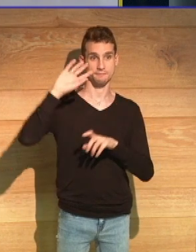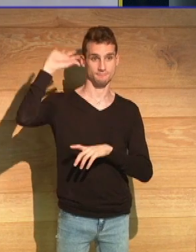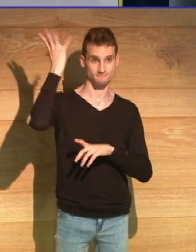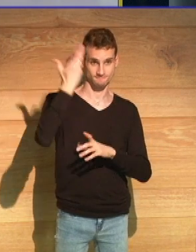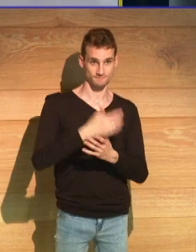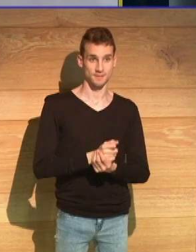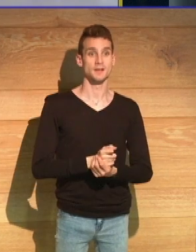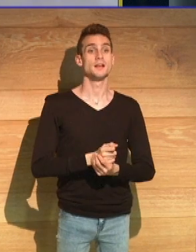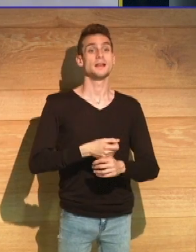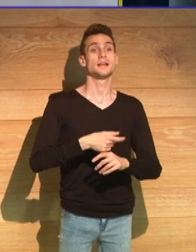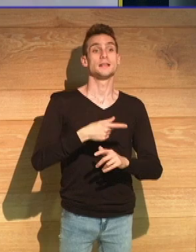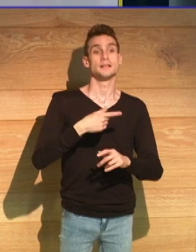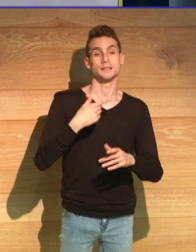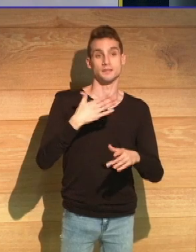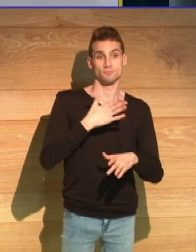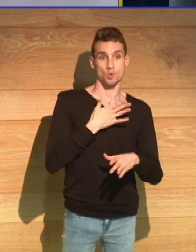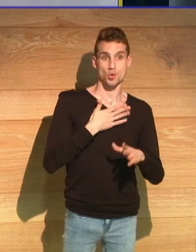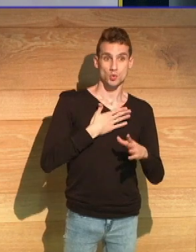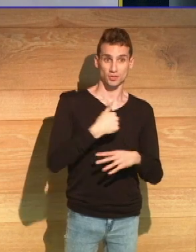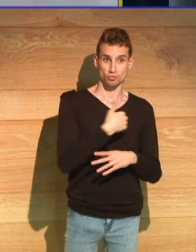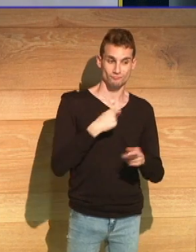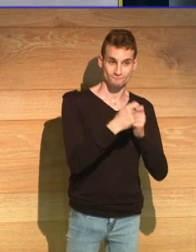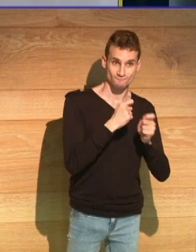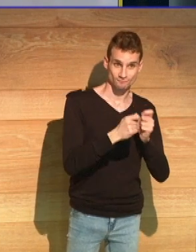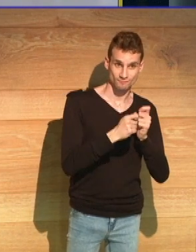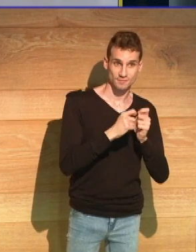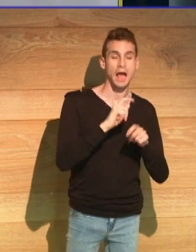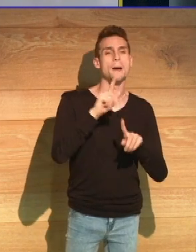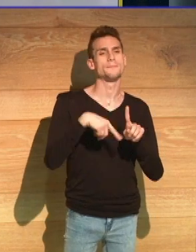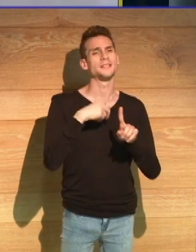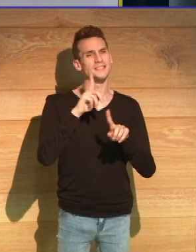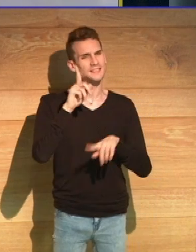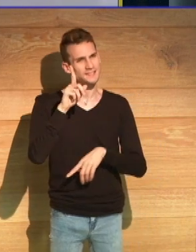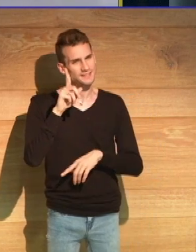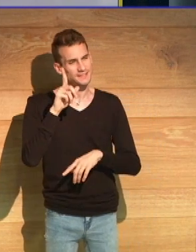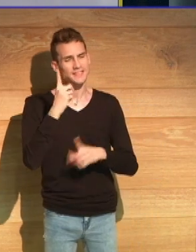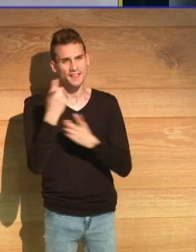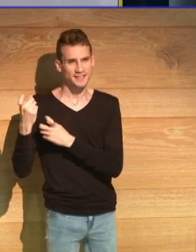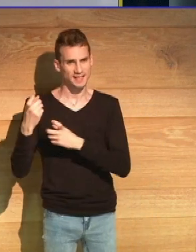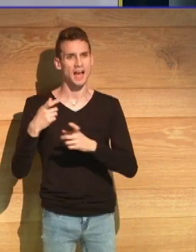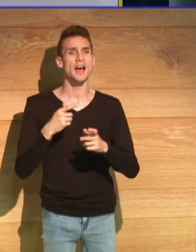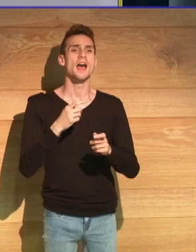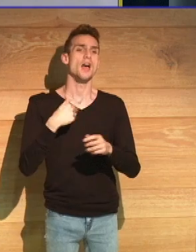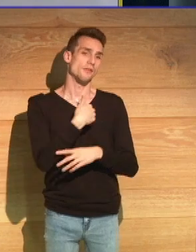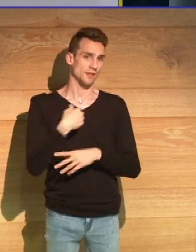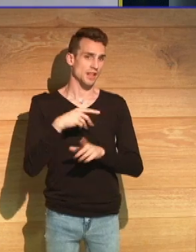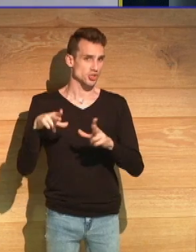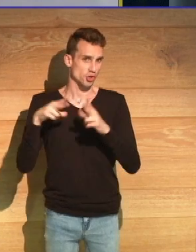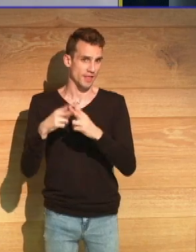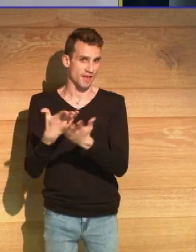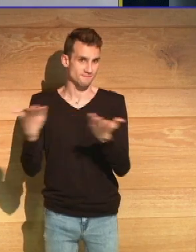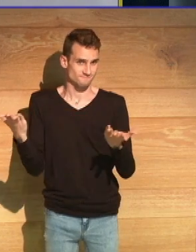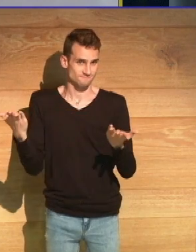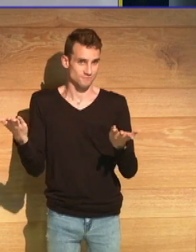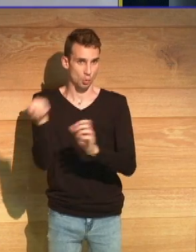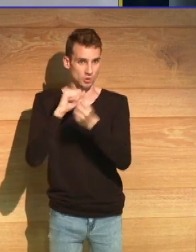no solamente nuestra labor, la labor de los periodistas, sino la labor también de toda la sociedad. Entonces,